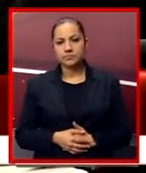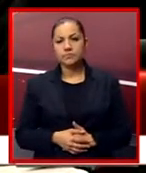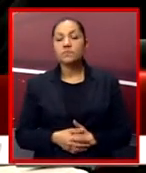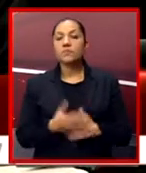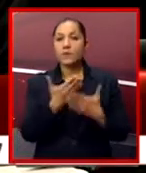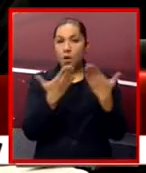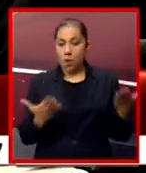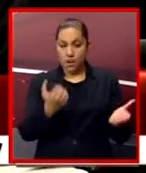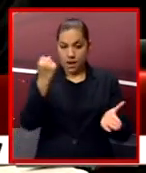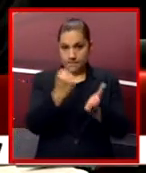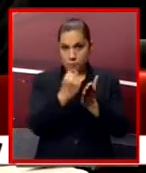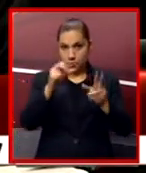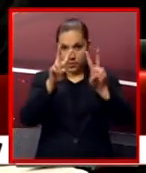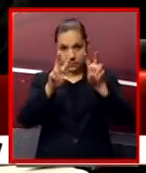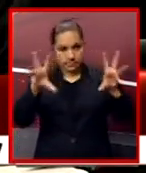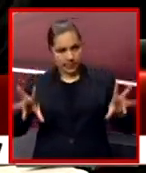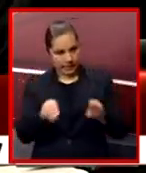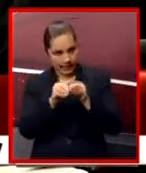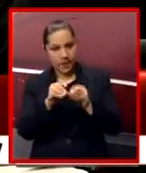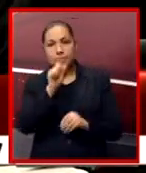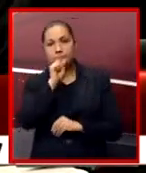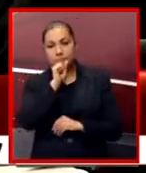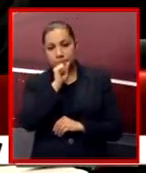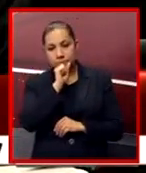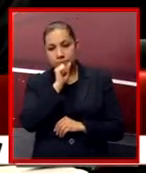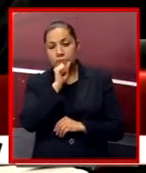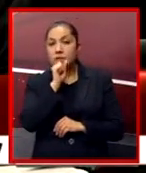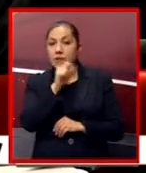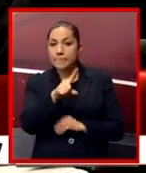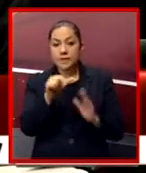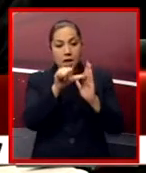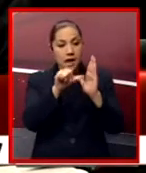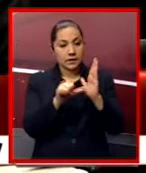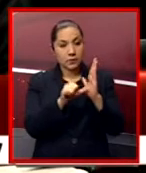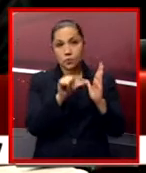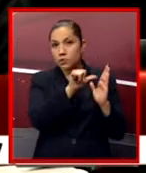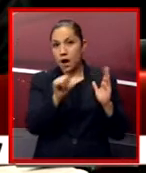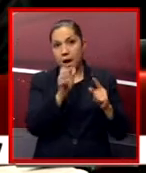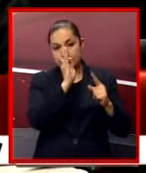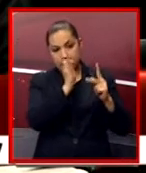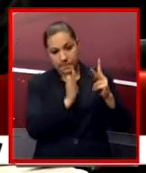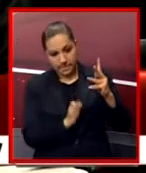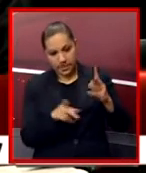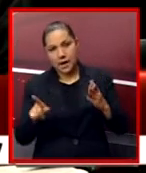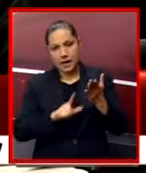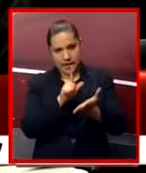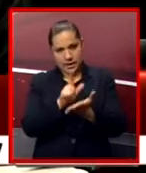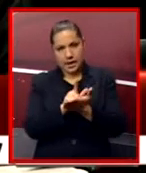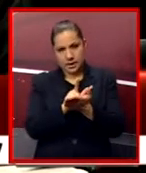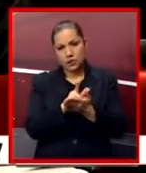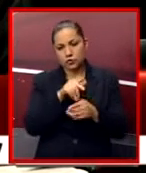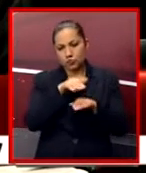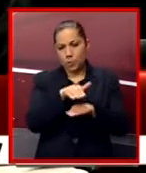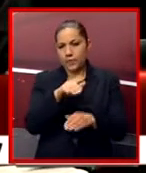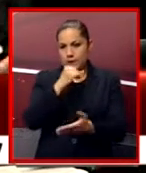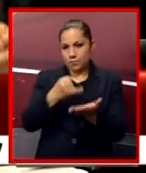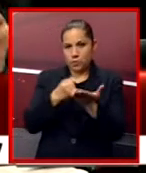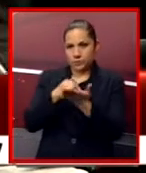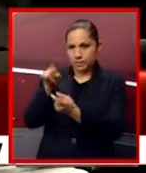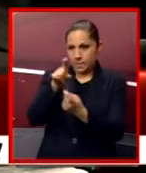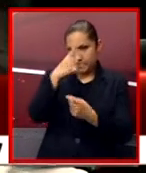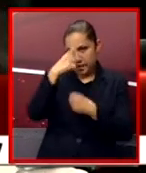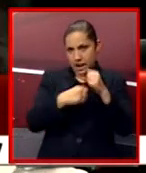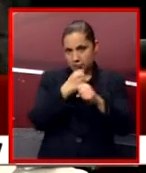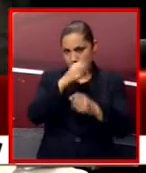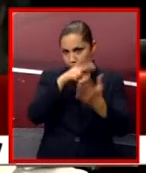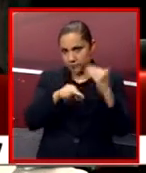Quedó aprobado en lo general y los artículos no reservados el proyecto de Ley de Ingresos de la Federación para